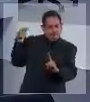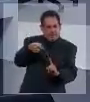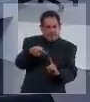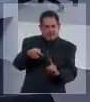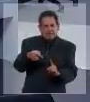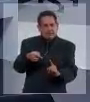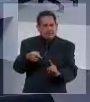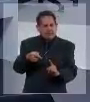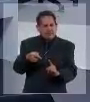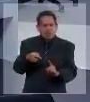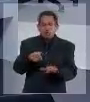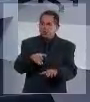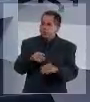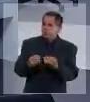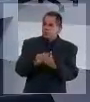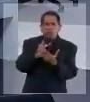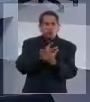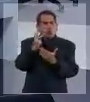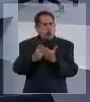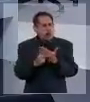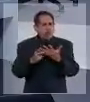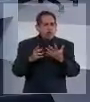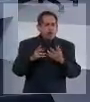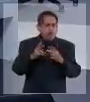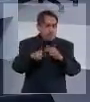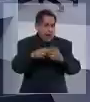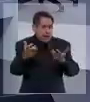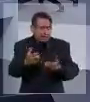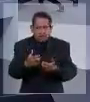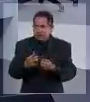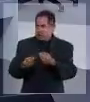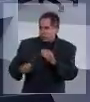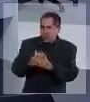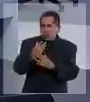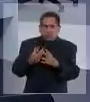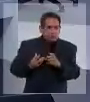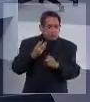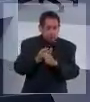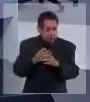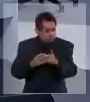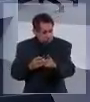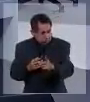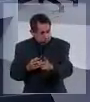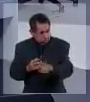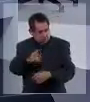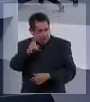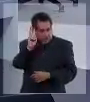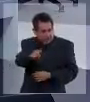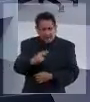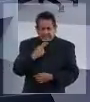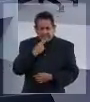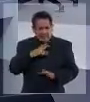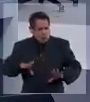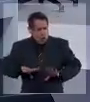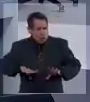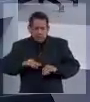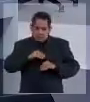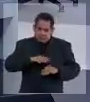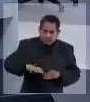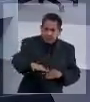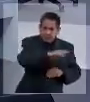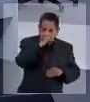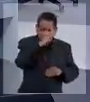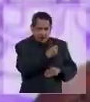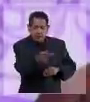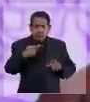en estos nuevos programas sociales que quieren crear, que quieren aumentar, sí va a impactar de verdad en la pobreza por ingresos,